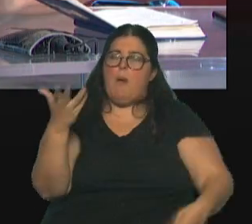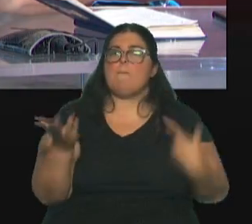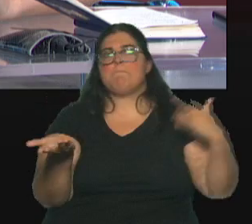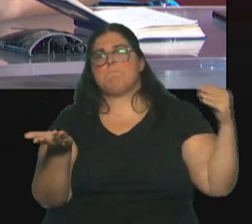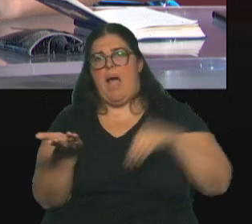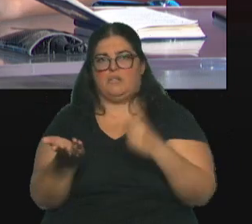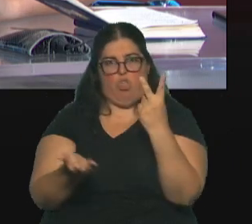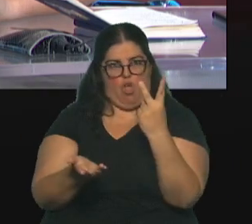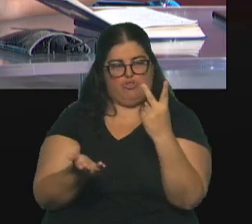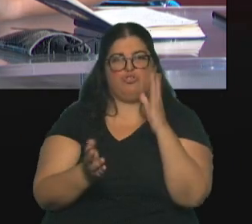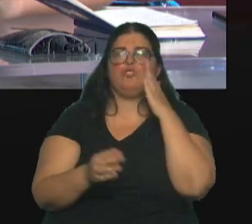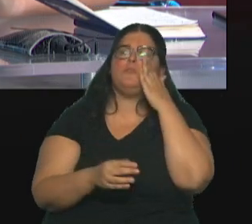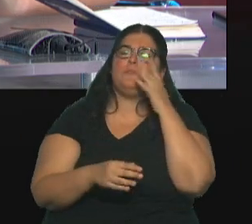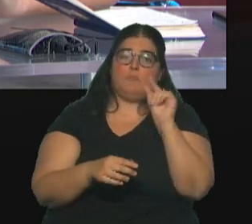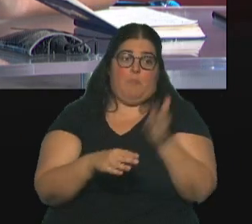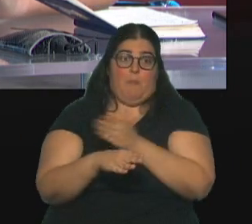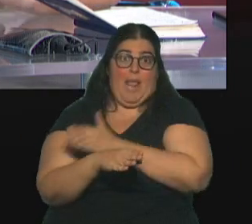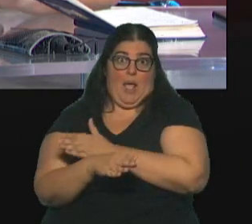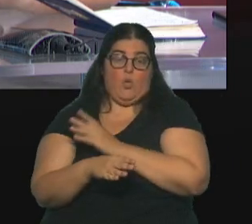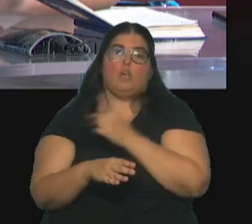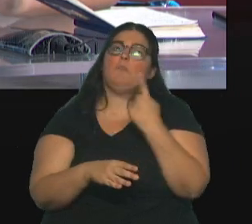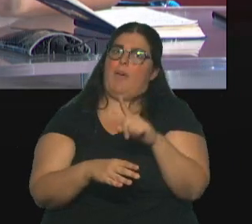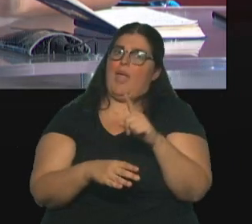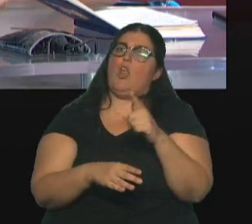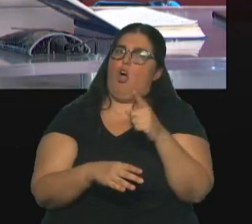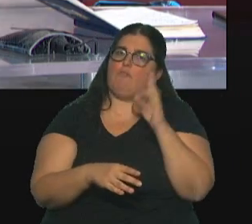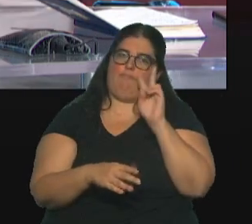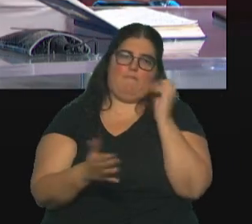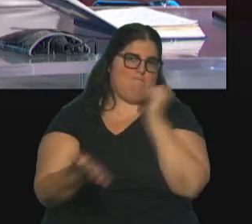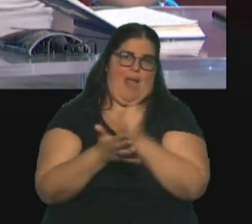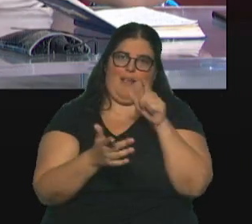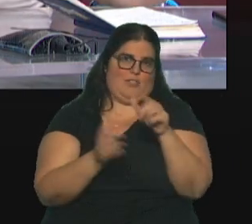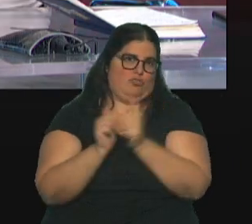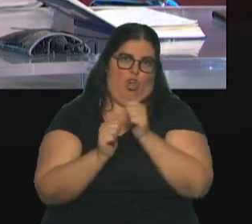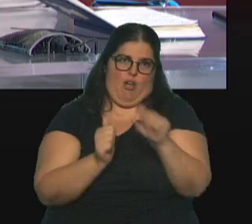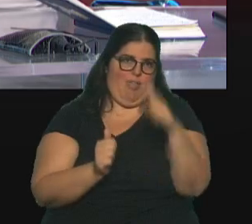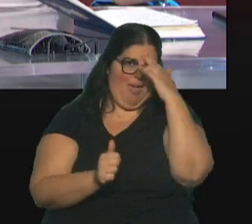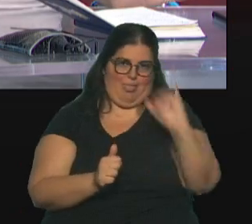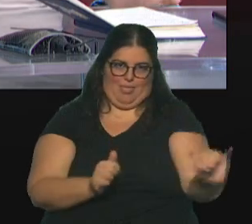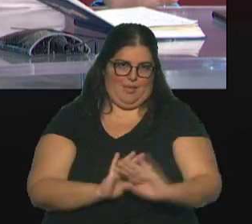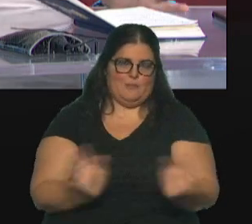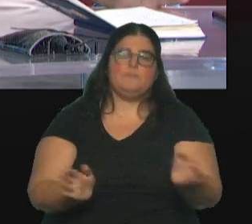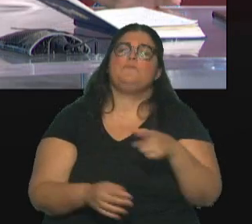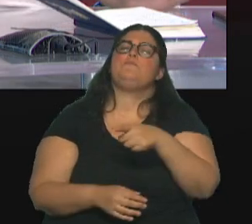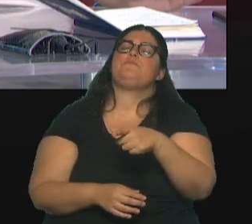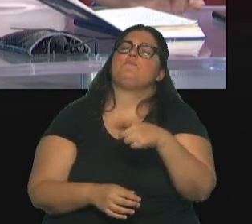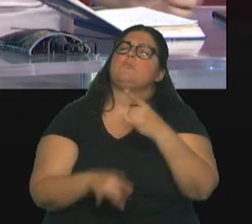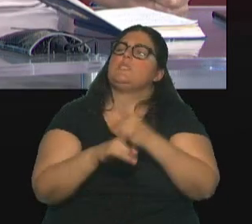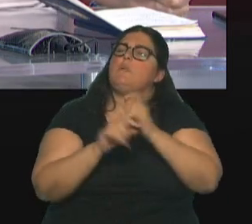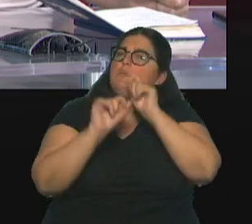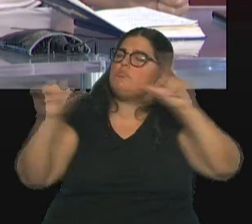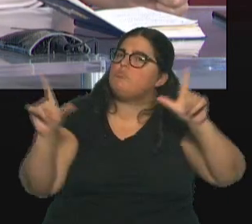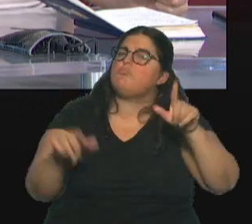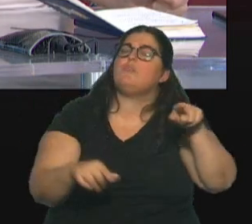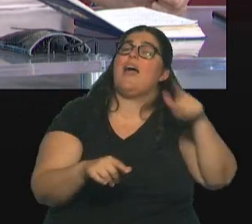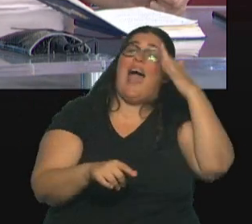más que son previos, pero que marcan claramente la historia de Haití, que una de las cuestiones que llamó siempre la atención, Haití es el